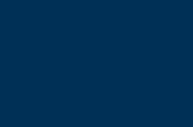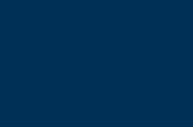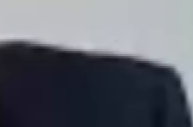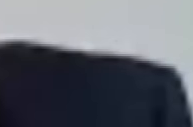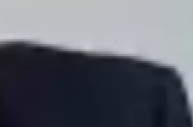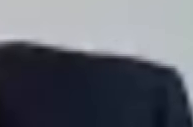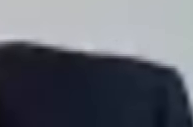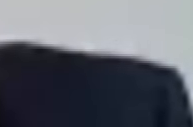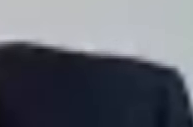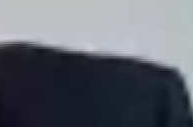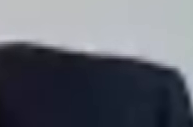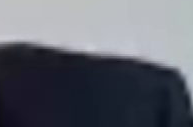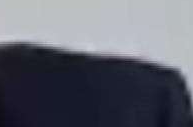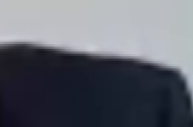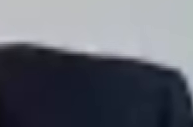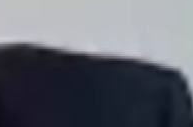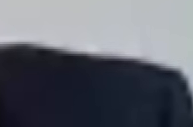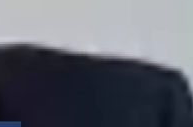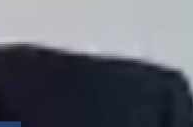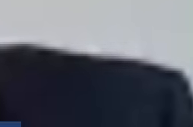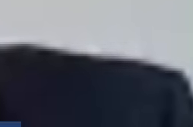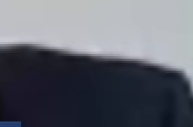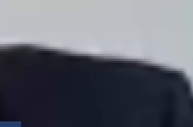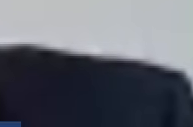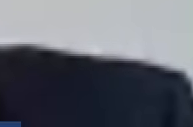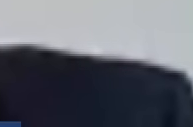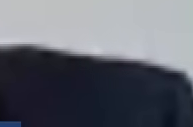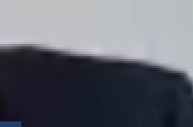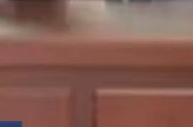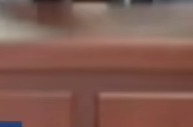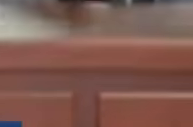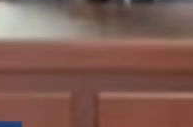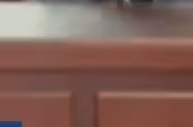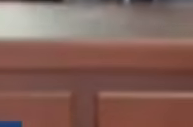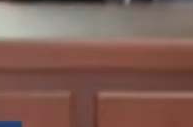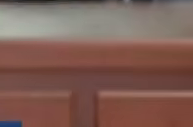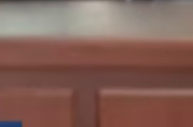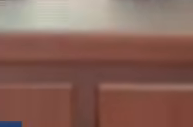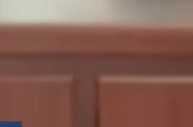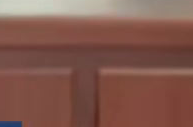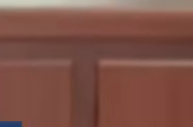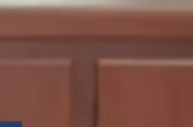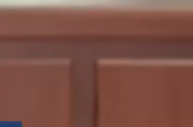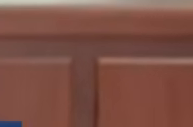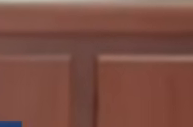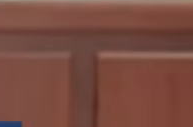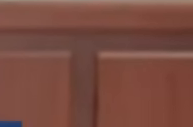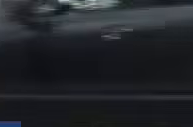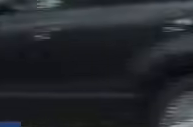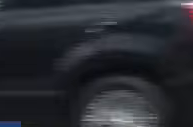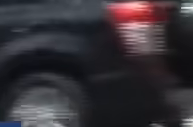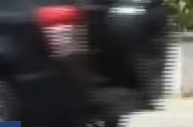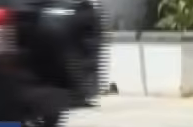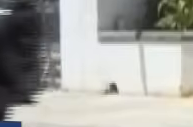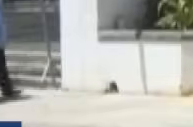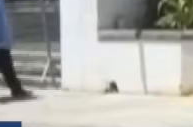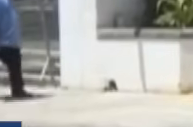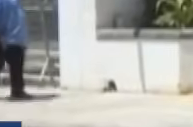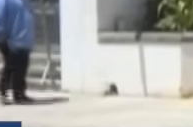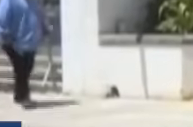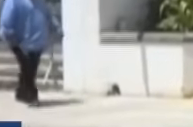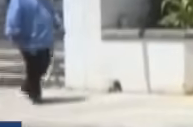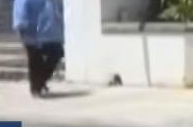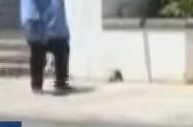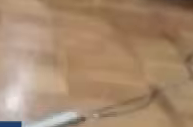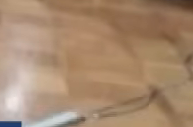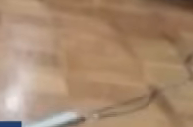controlada exdirector de la escuela de la función judicial reveló Cómo operaba el sistema de corrupción de jueces de la corte Nacional